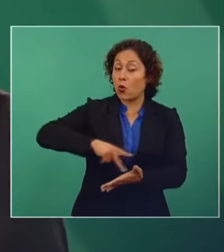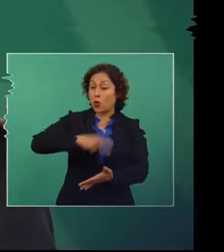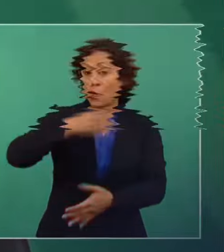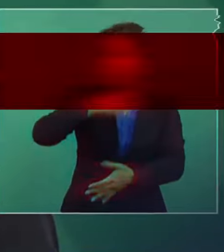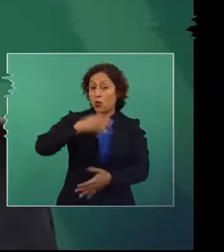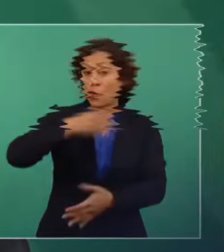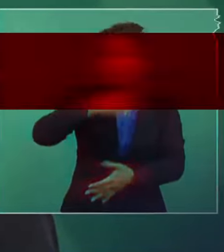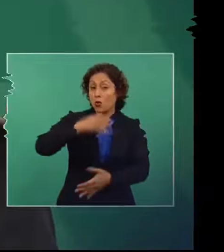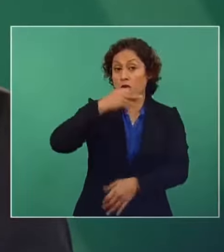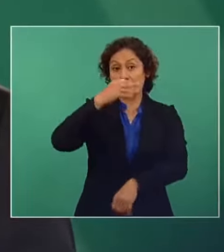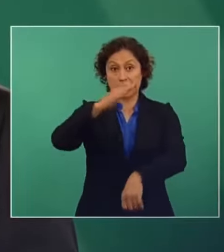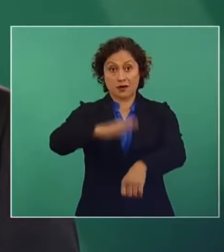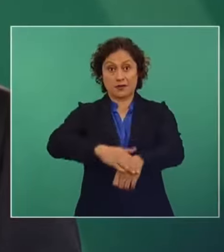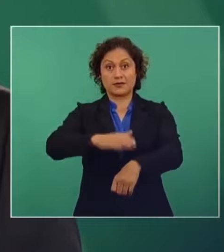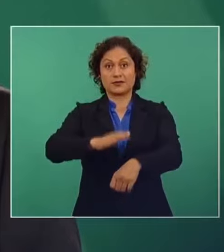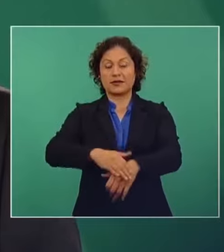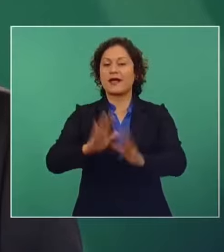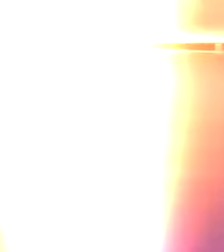Tercera llamada.